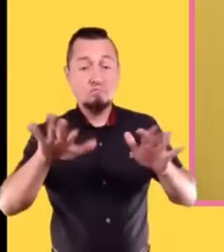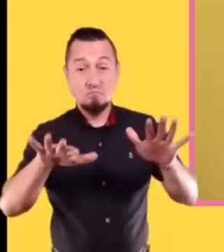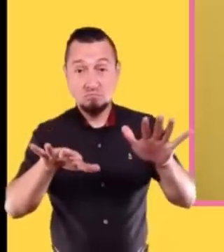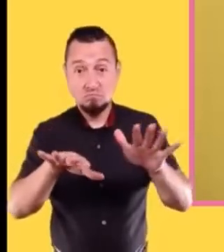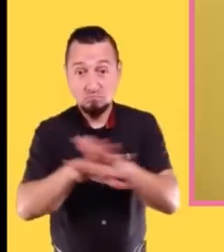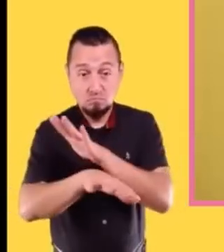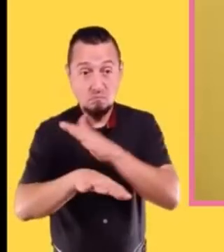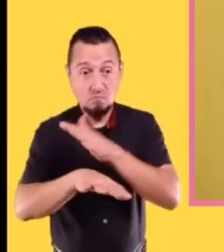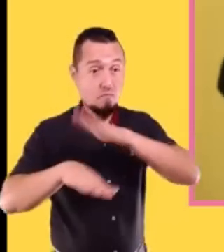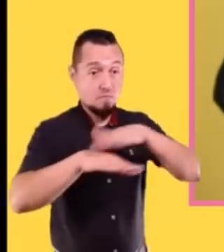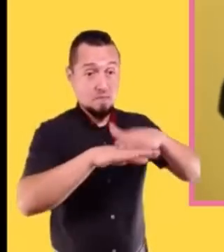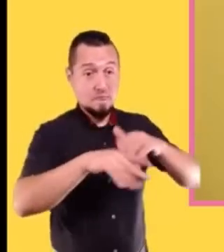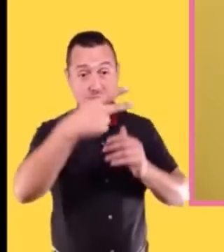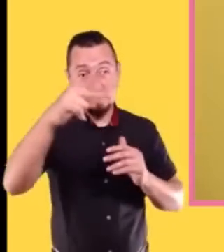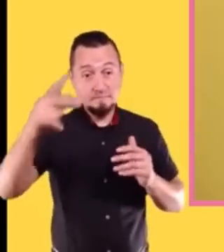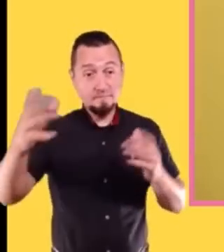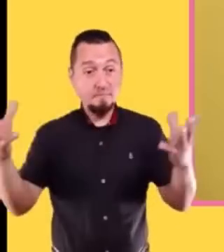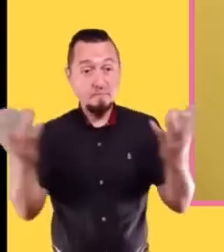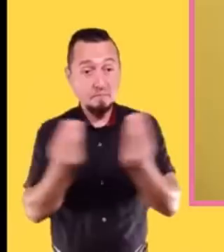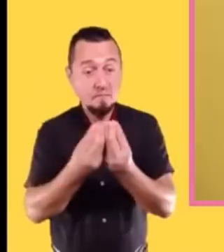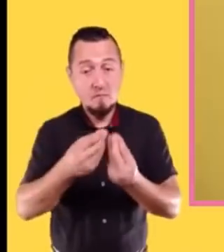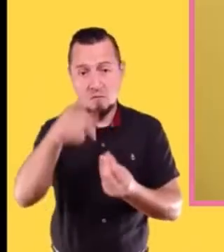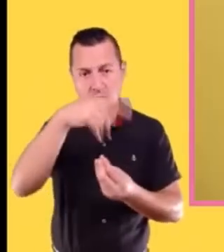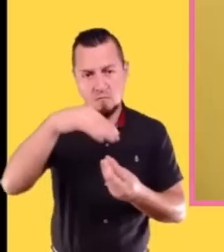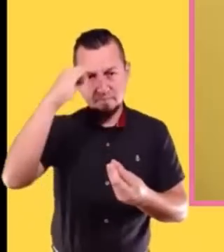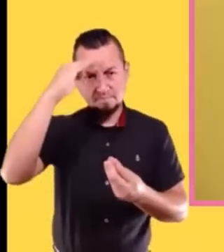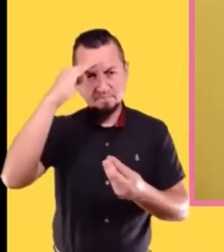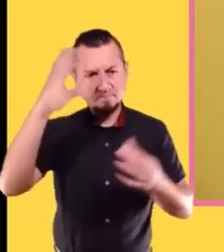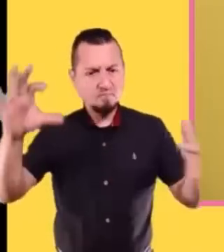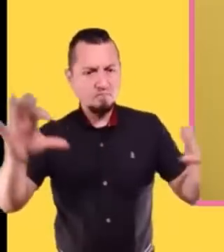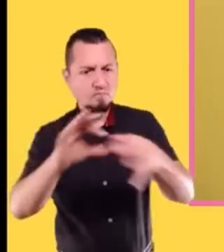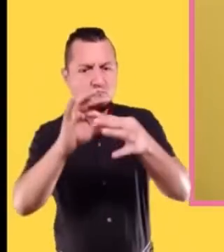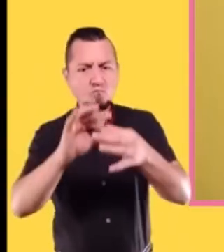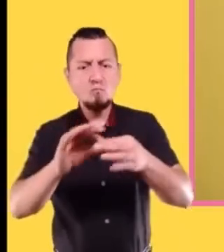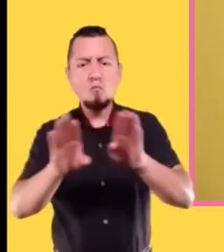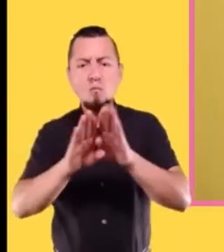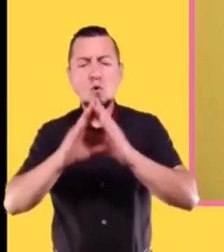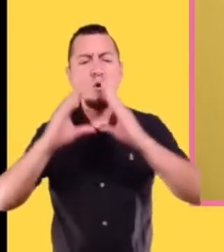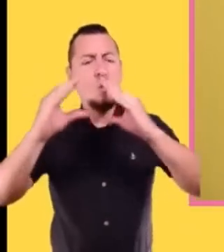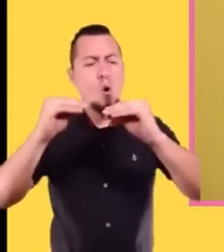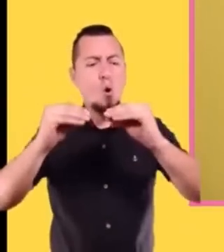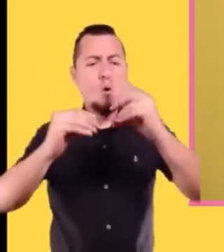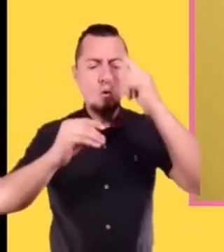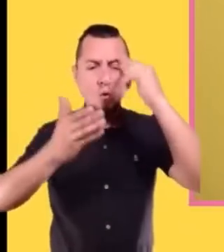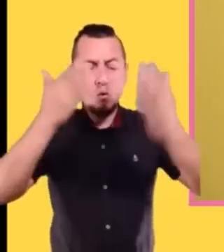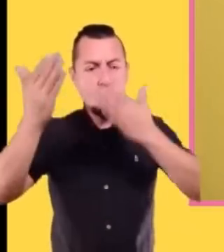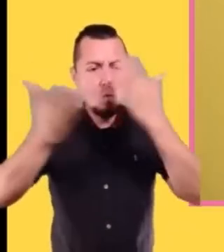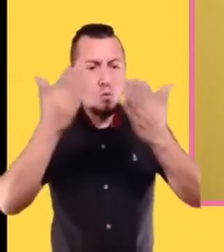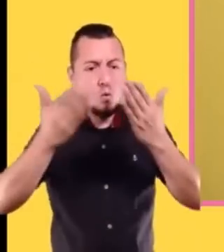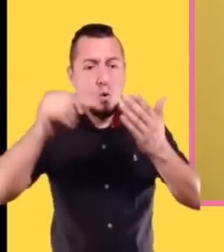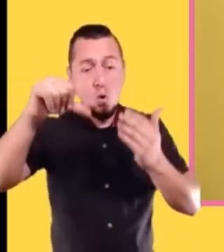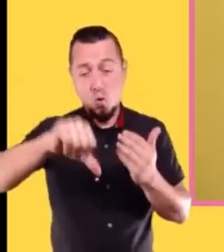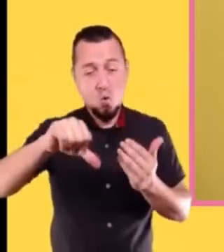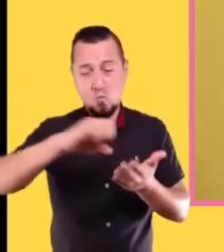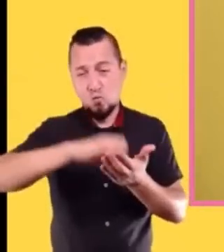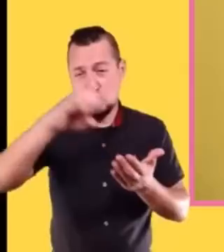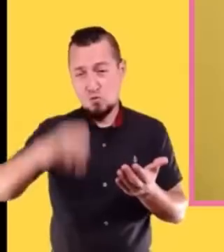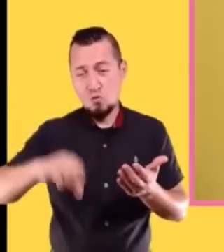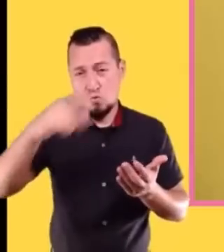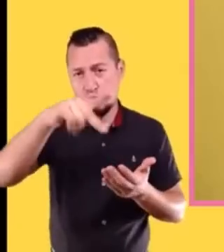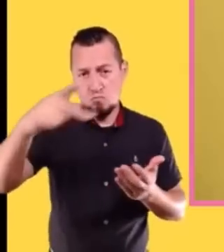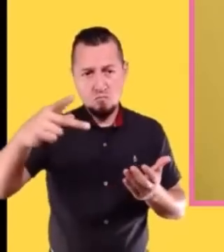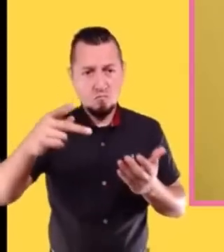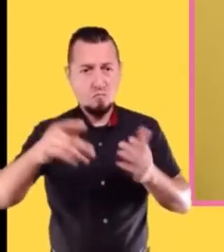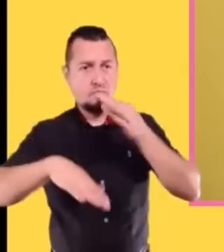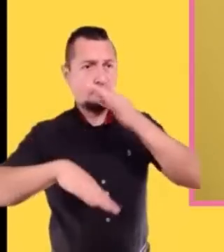el diario oficial, nosotros tenemos las herramientas para alinearlo al nuevo plan y programa de estudio. Hoy suponemos, gobernador, que lo que se va a publicar es lo que ha estado